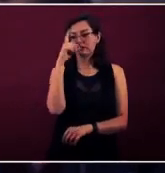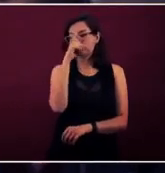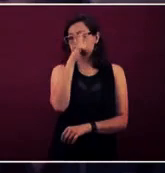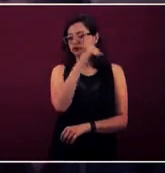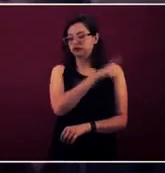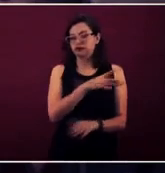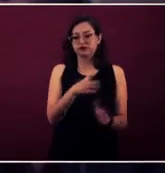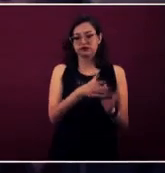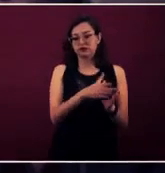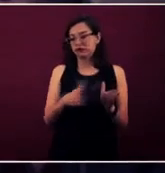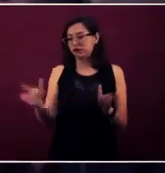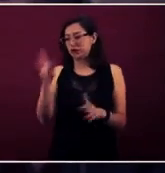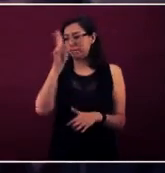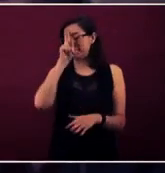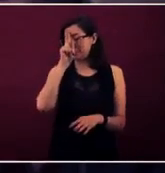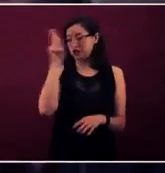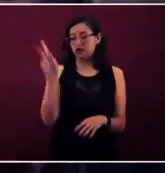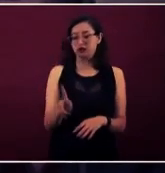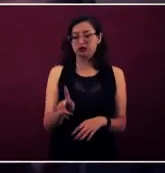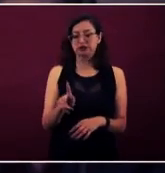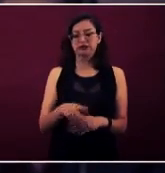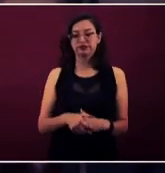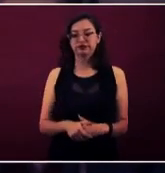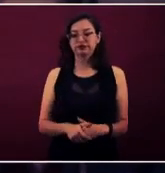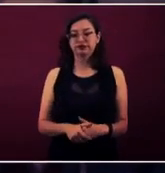identificado ahorita ahí. Esto